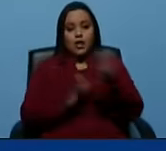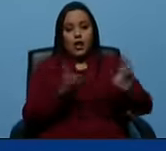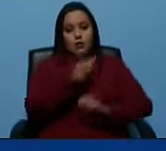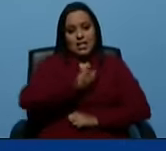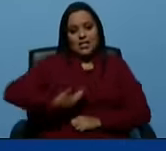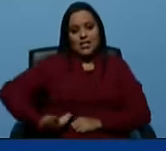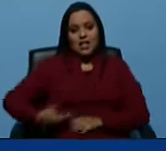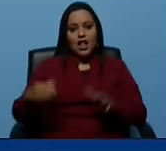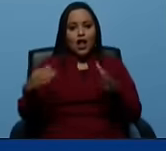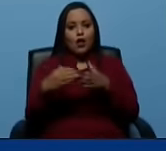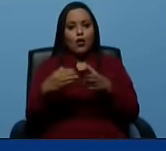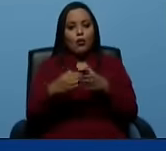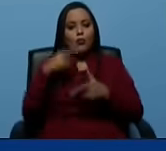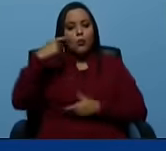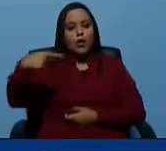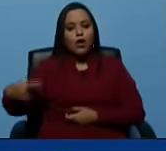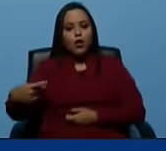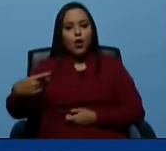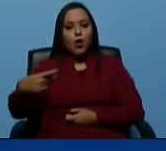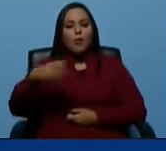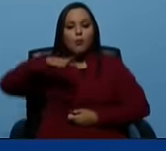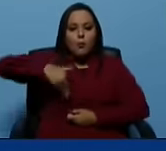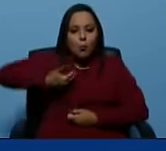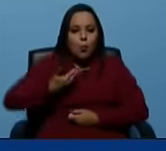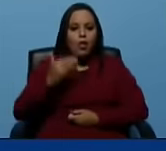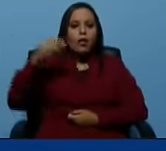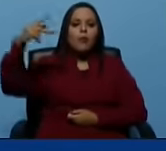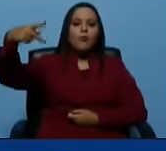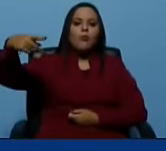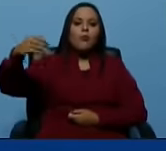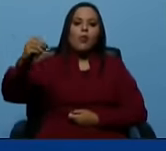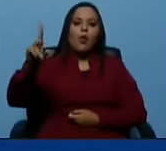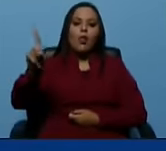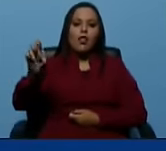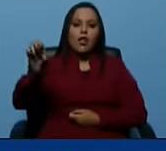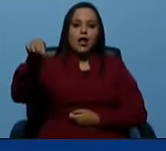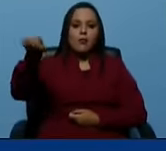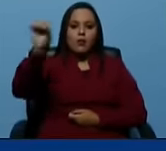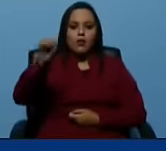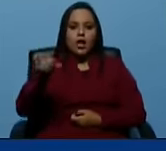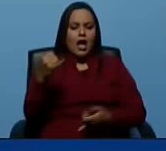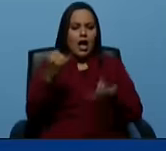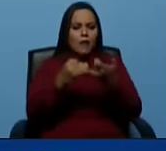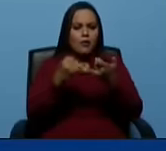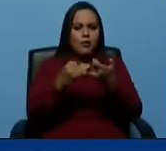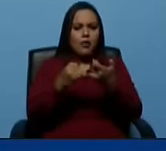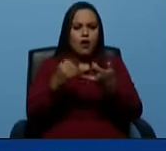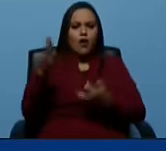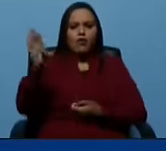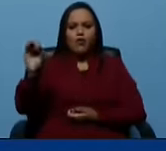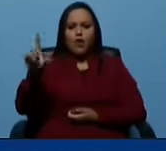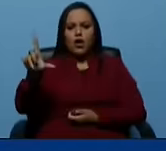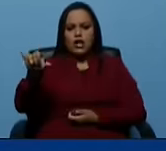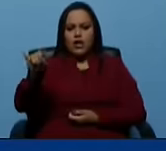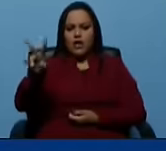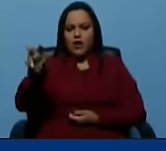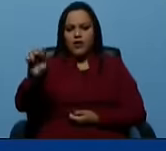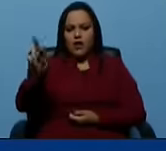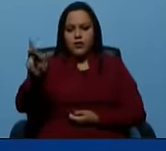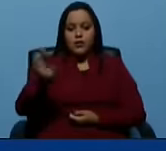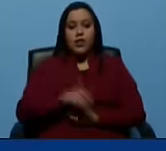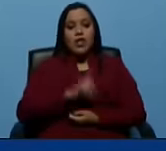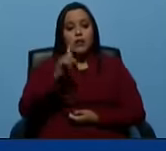Partido Podemos, Partido de la Socialdemocracia Venezolana, Didalco Bolívar, al joven líder venezolano